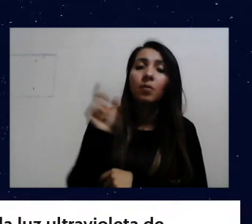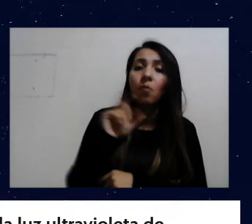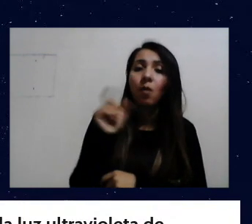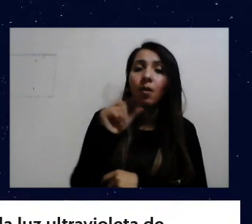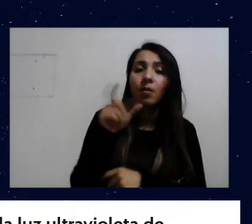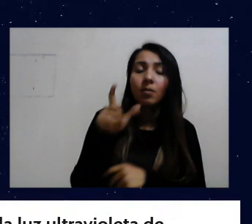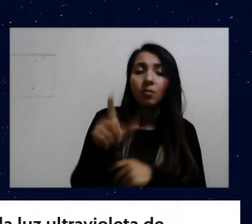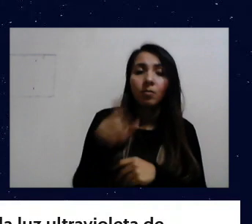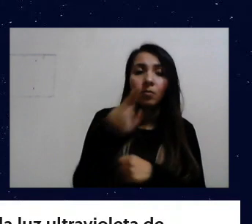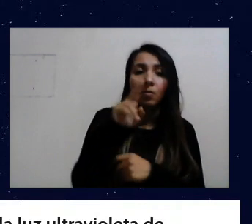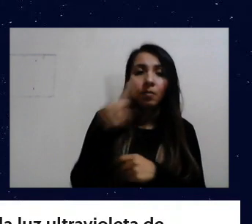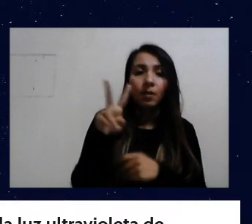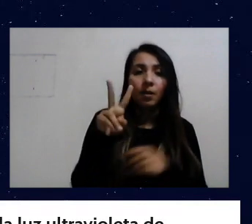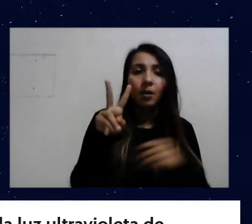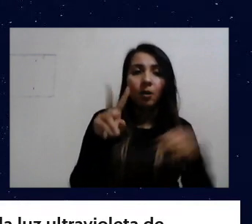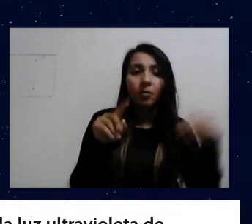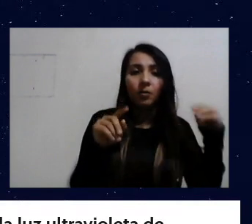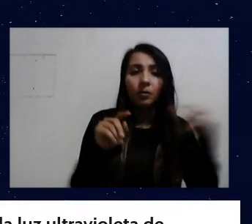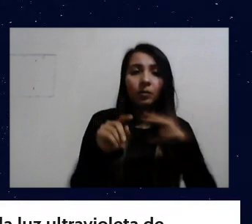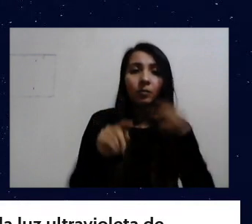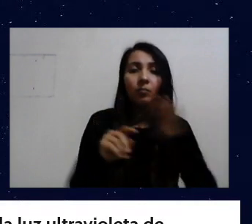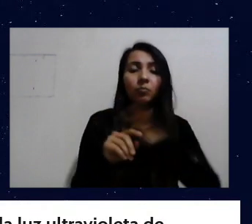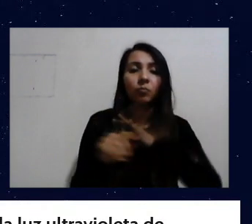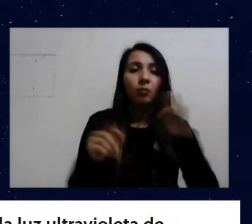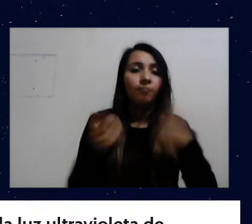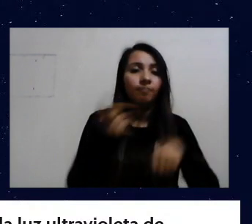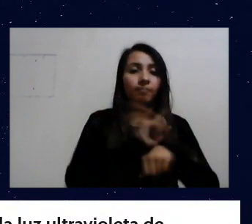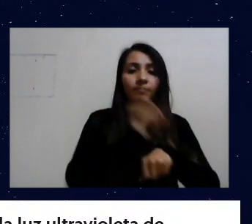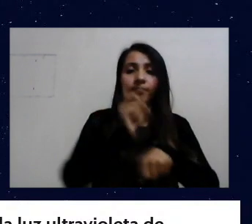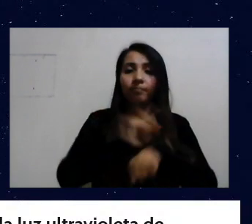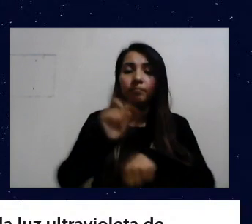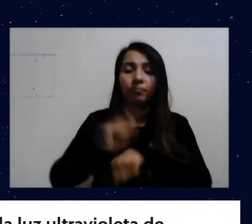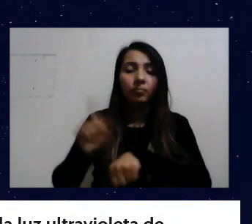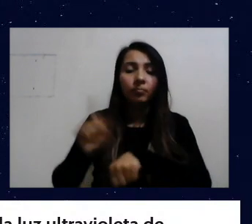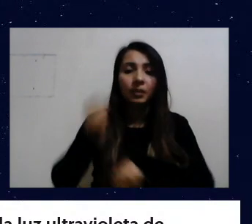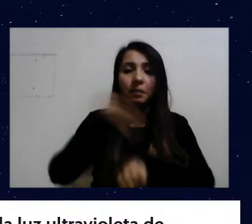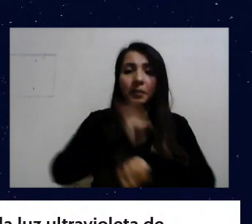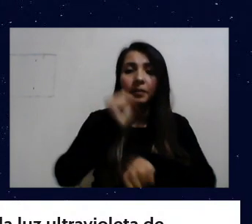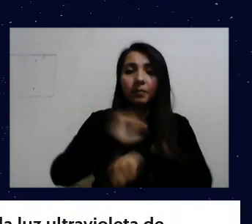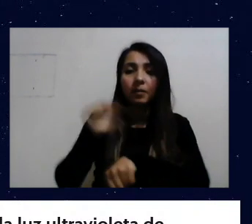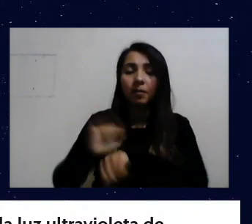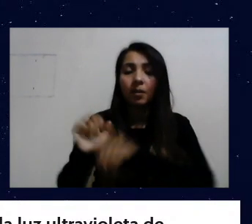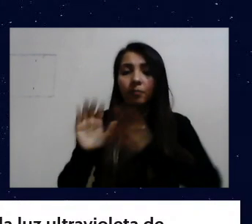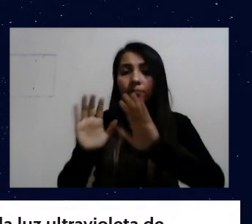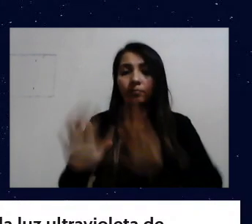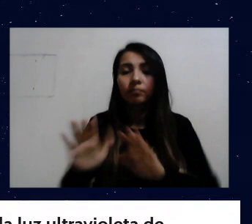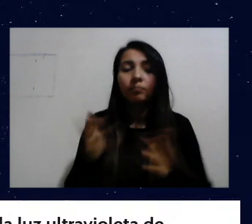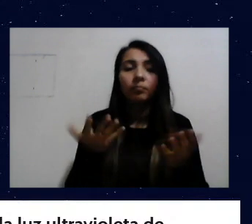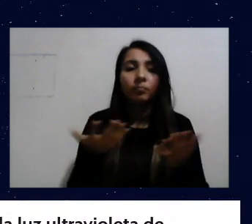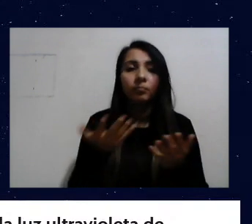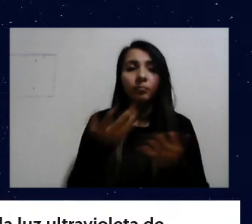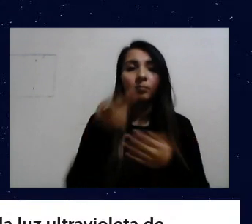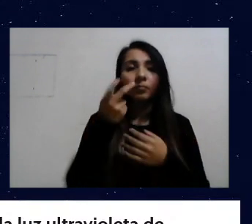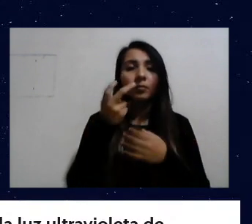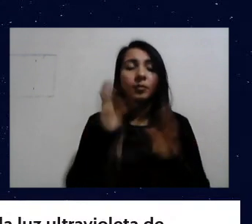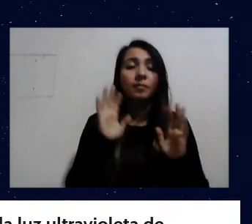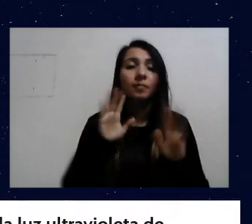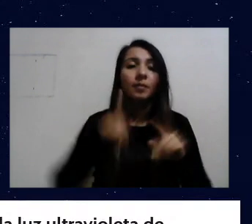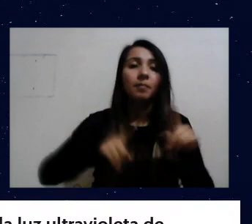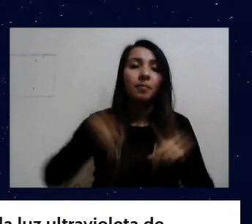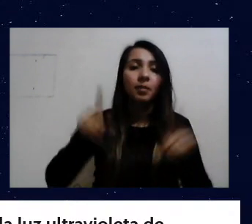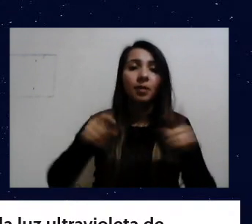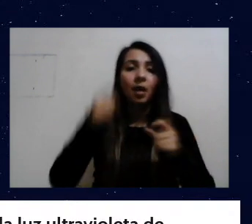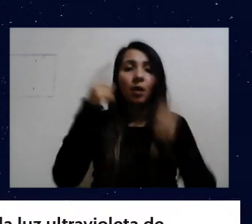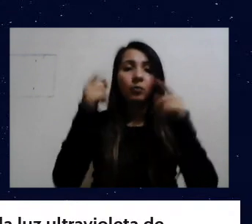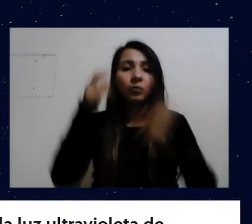semanas, ¿no? Y en general, pues salvo algunos muy específicos que han desarrollado esta estrategia, la gran